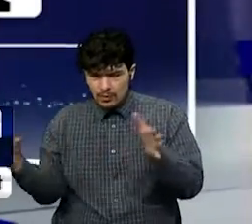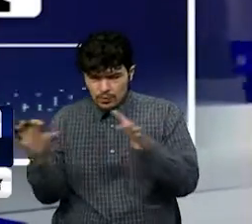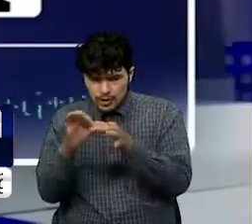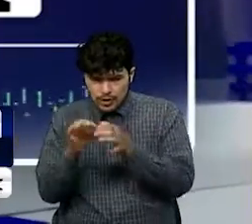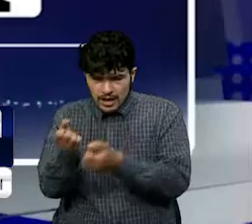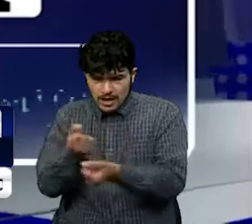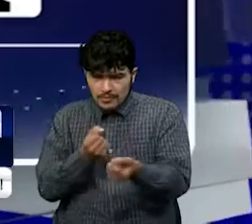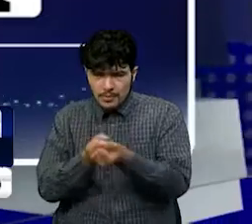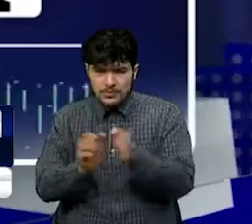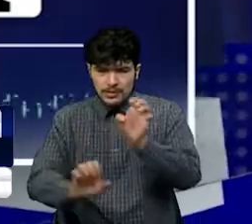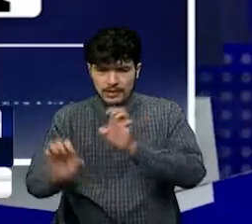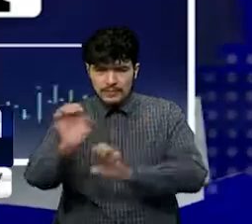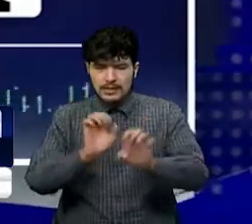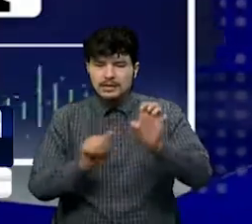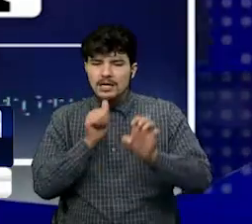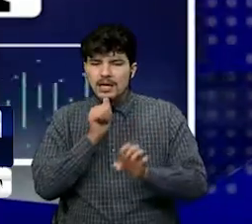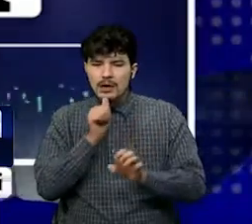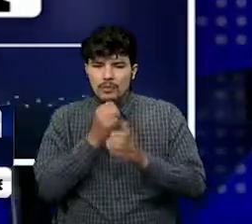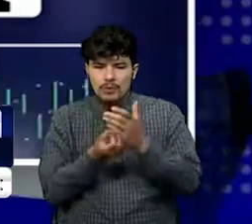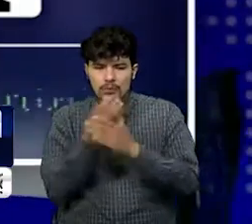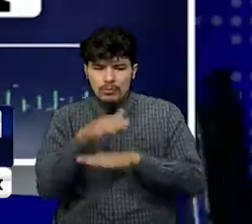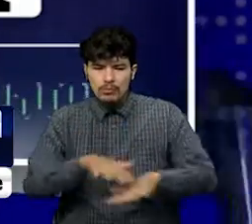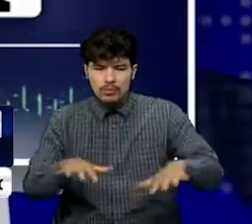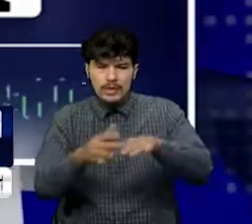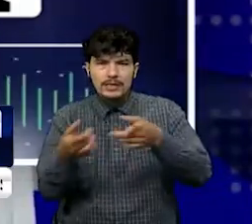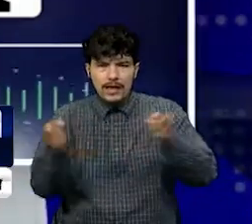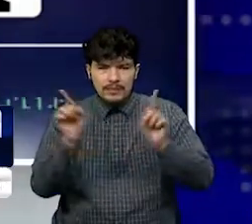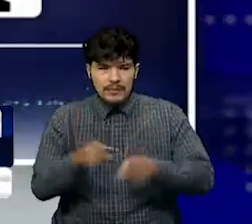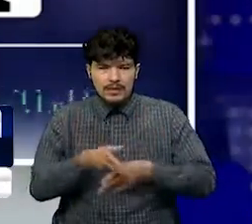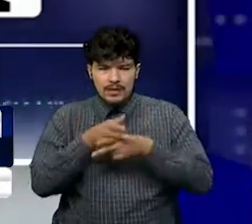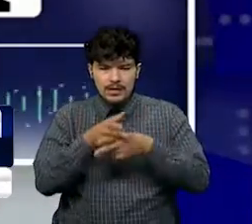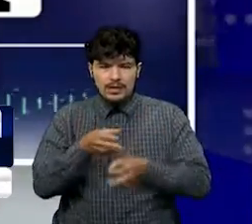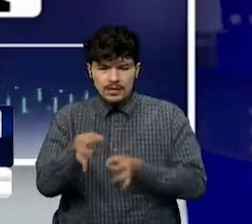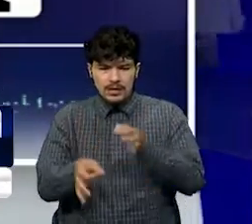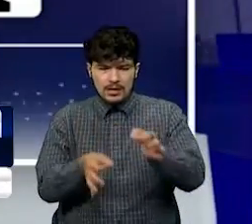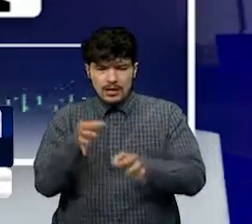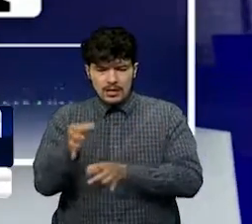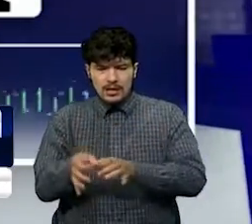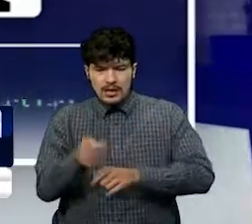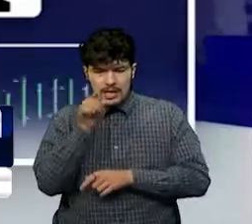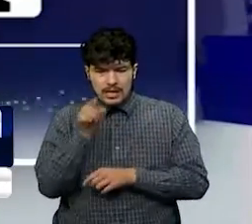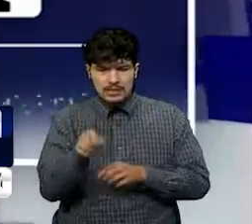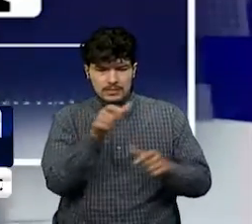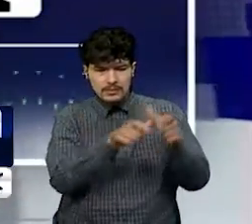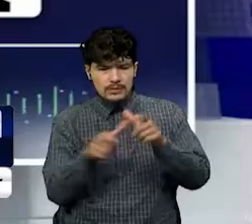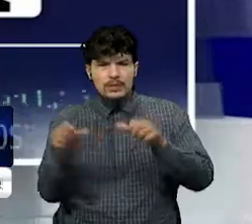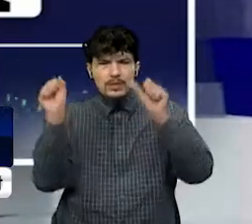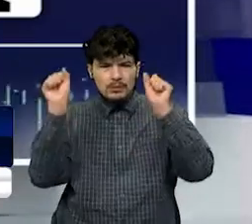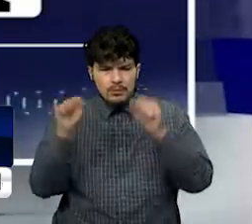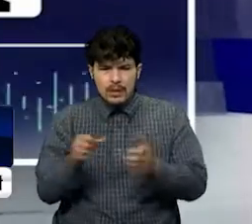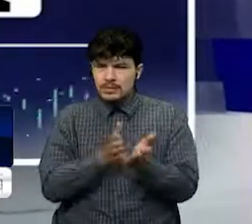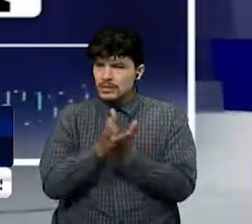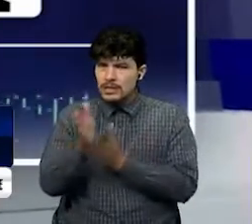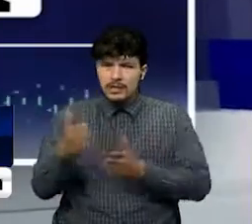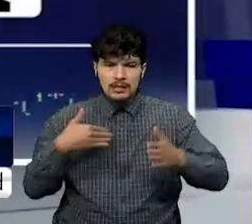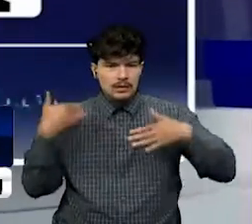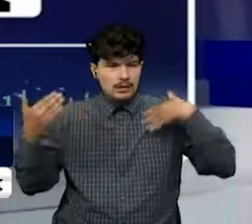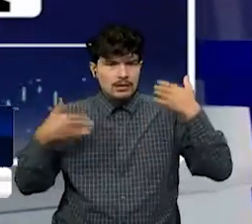solamente nuestros páramos, sino la protección y conservación y que la gente pueda seguir